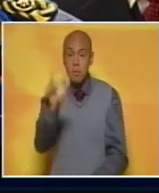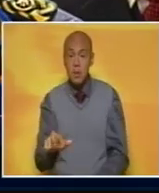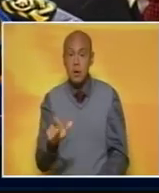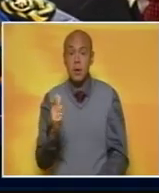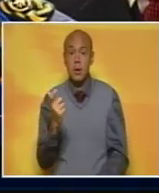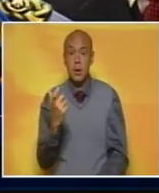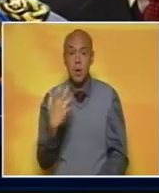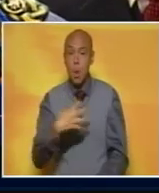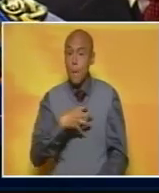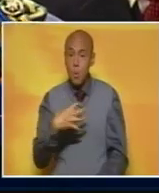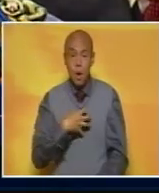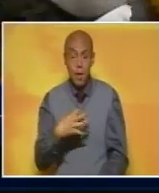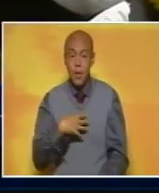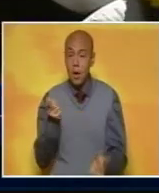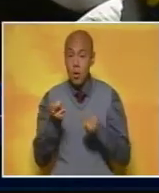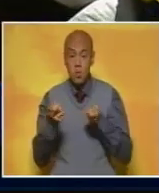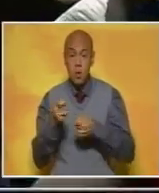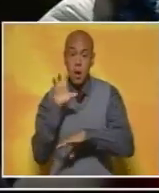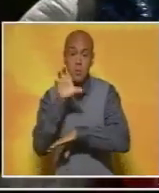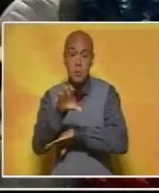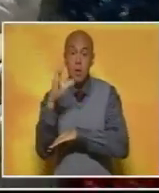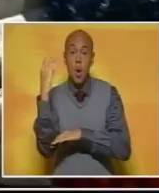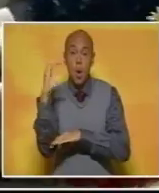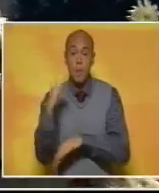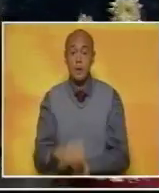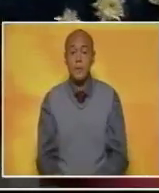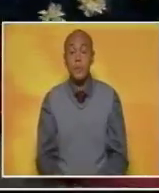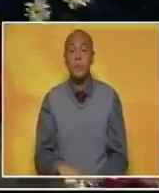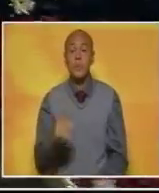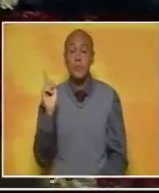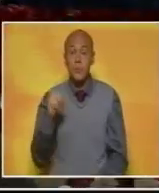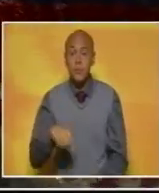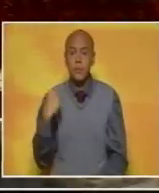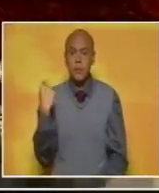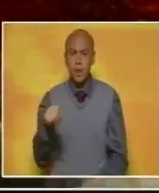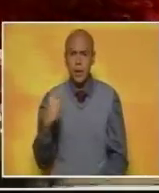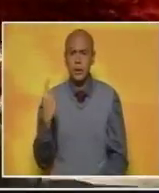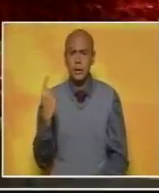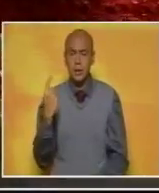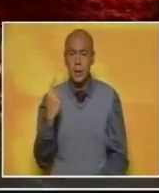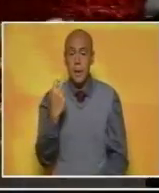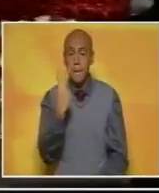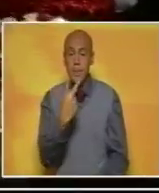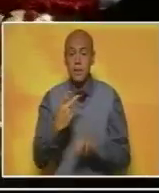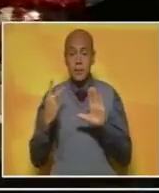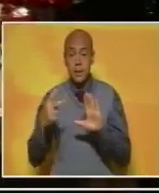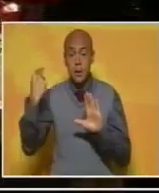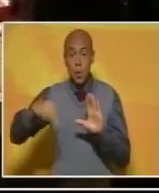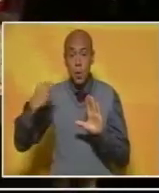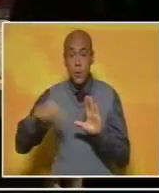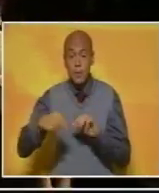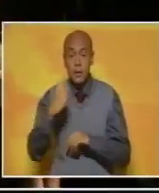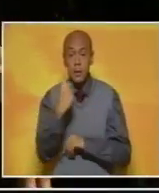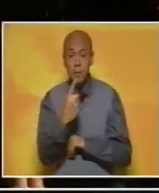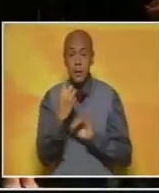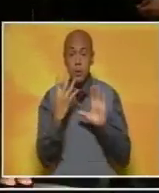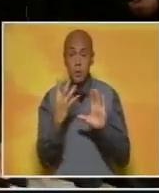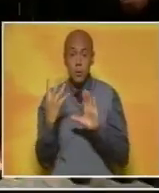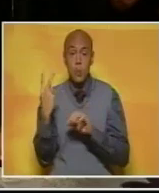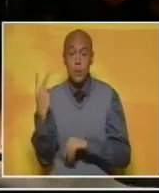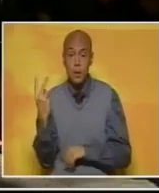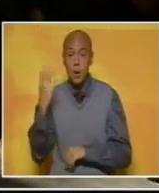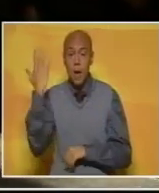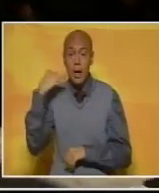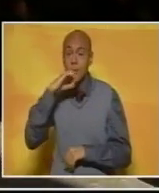controlar de ese lado. A propósito de los hechos ocurridos el 27 de noviembre de